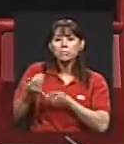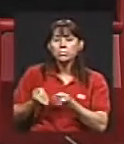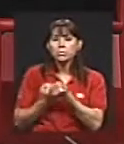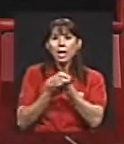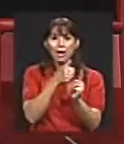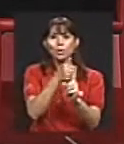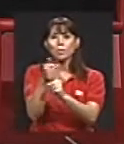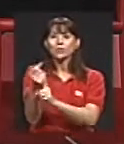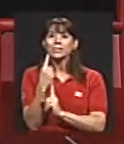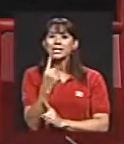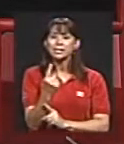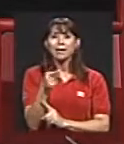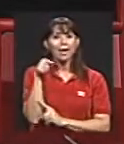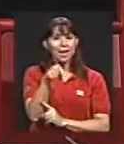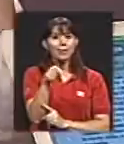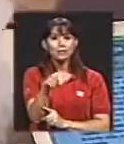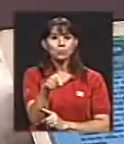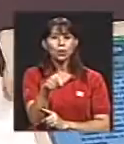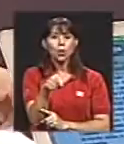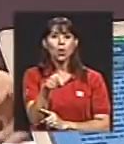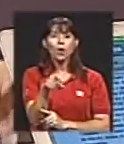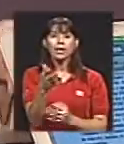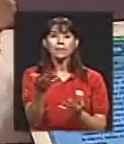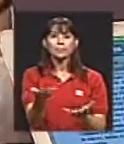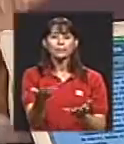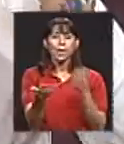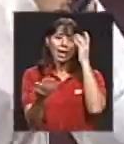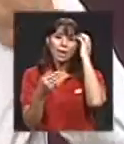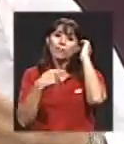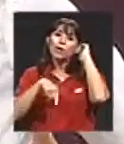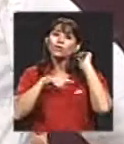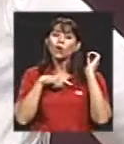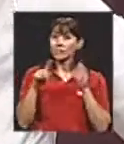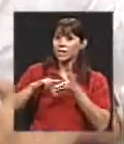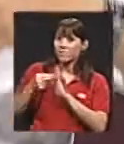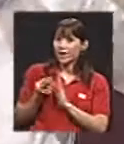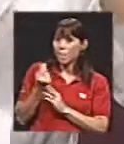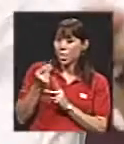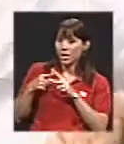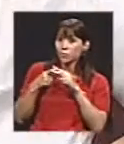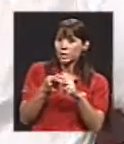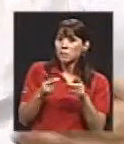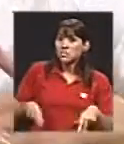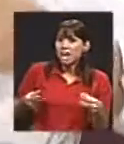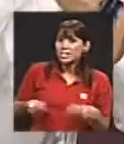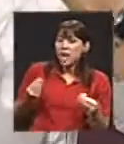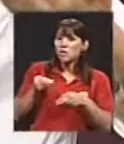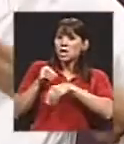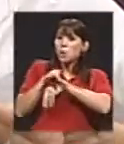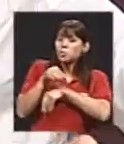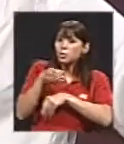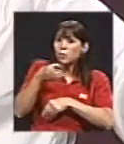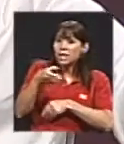dicen esto fue nosotros gastaron en consultorías en que más seguíamos no se